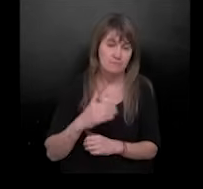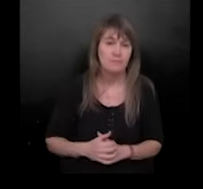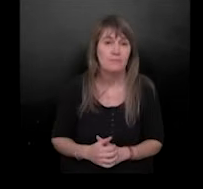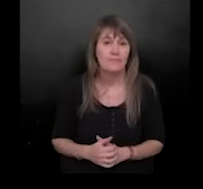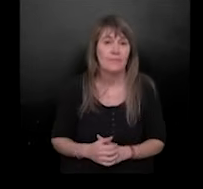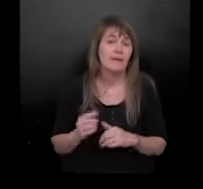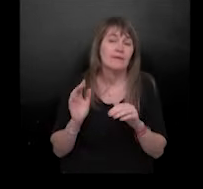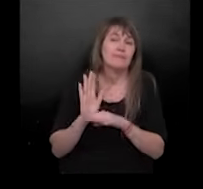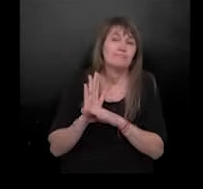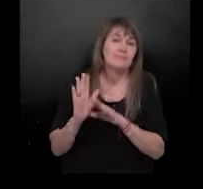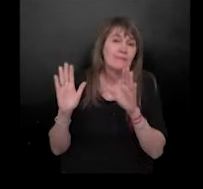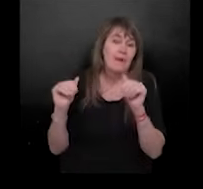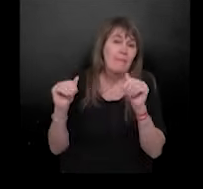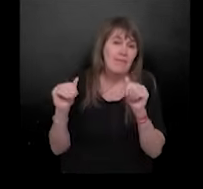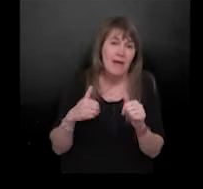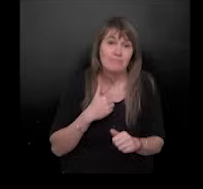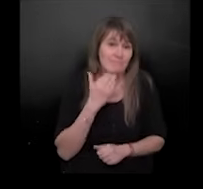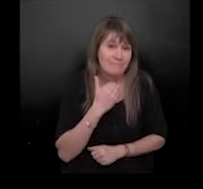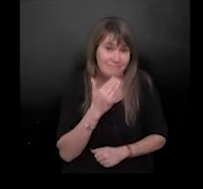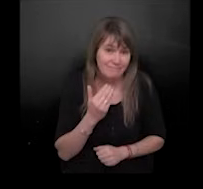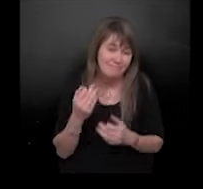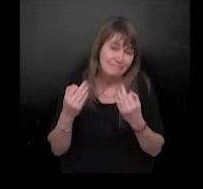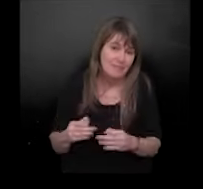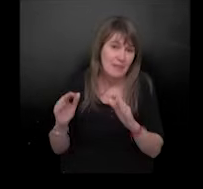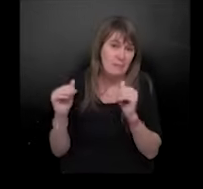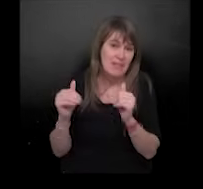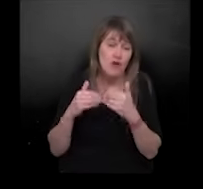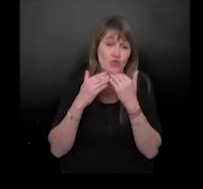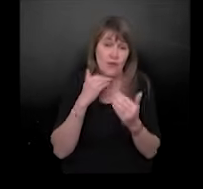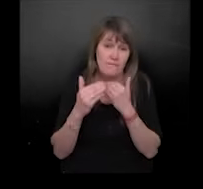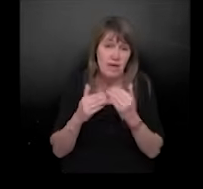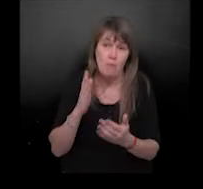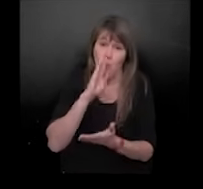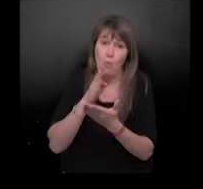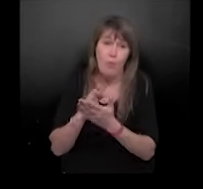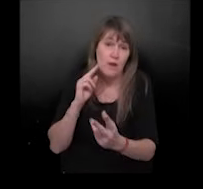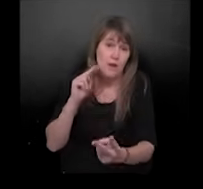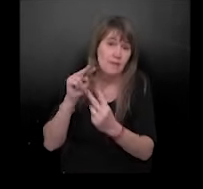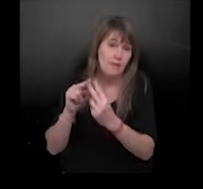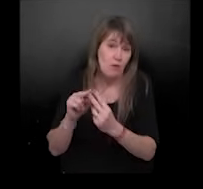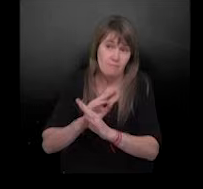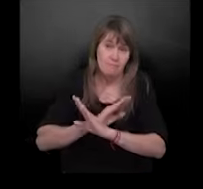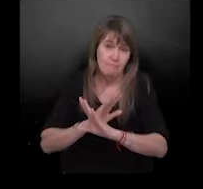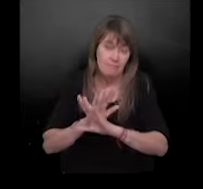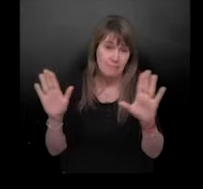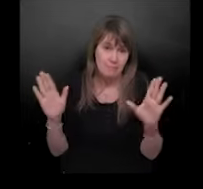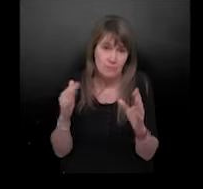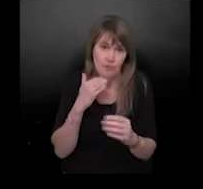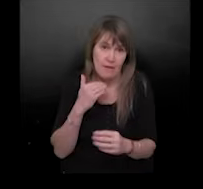como una despedida sin saberlo que era la última vez que lo íbamos a ver y